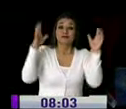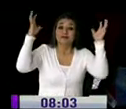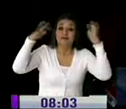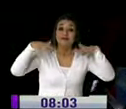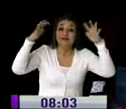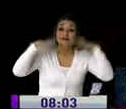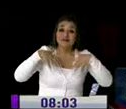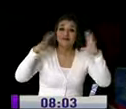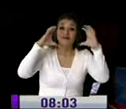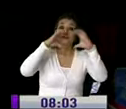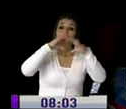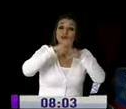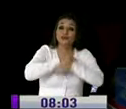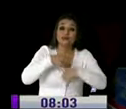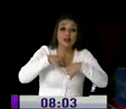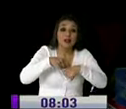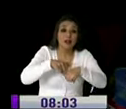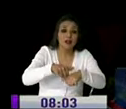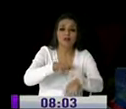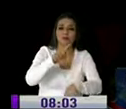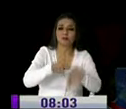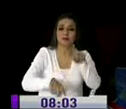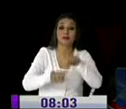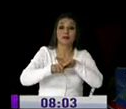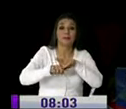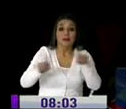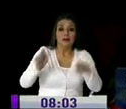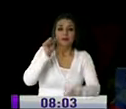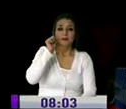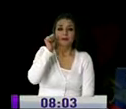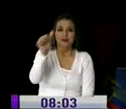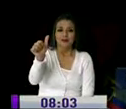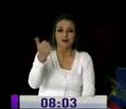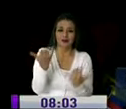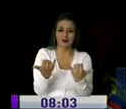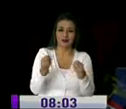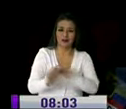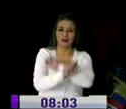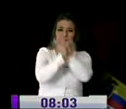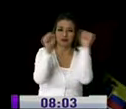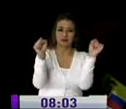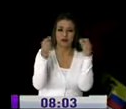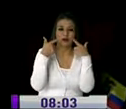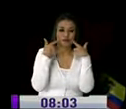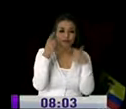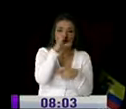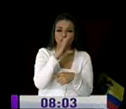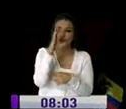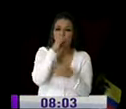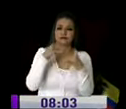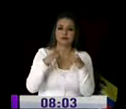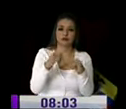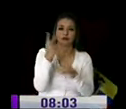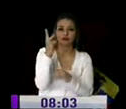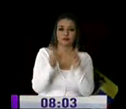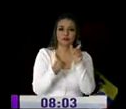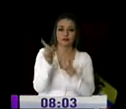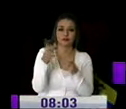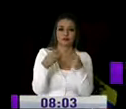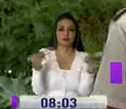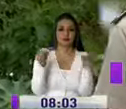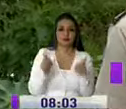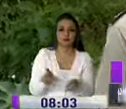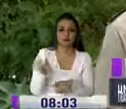seguir avanzando. Pero en horas de la madrugada vamos a seguir con el trabajo, ya que son dos personas las